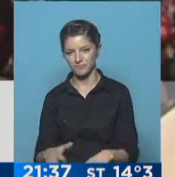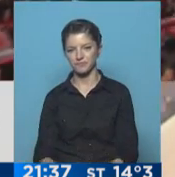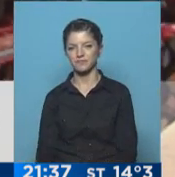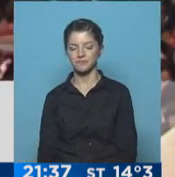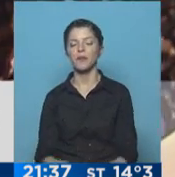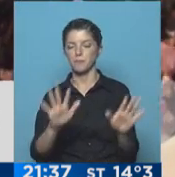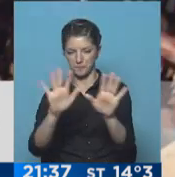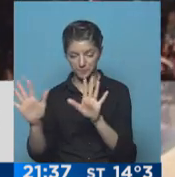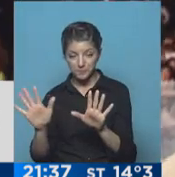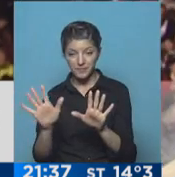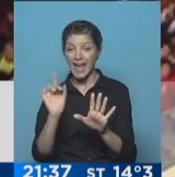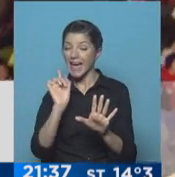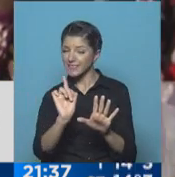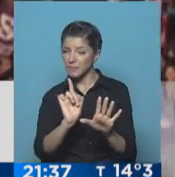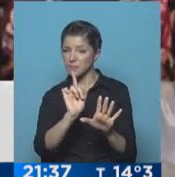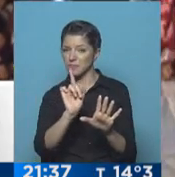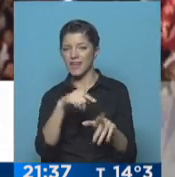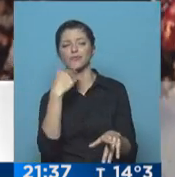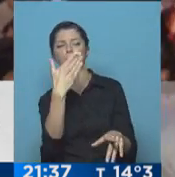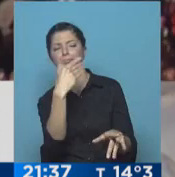Por eso, miren, a esos